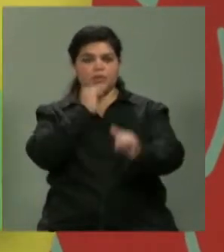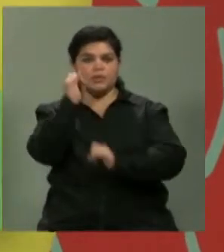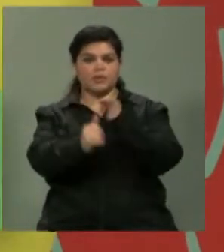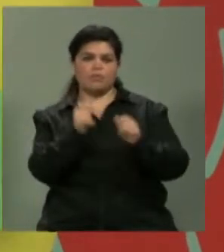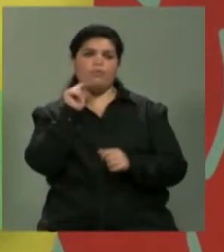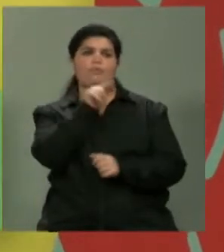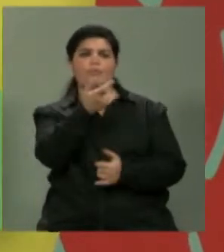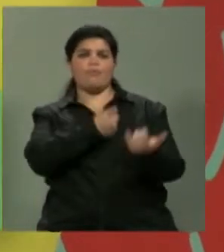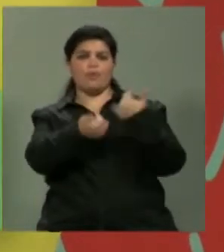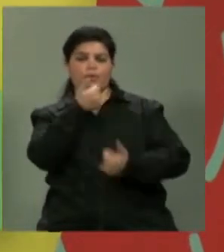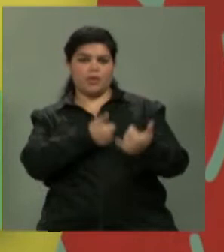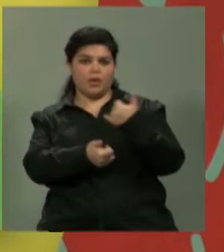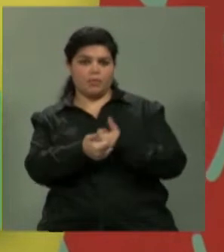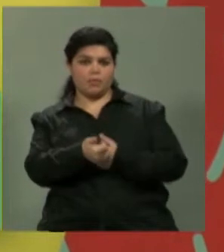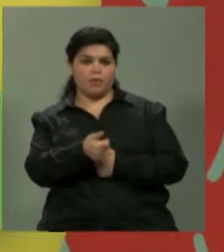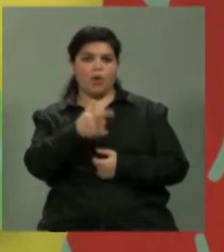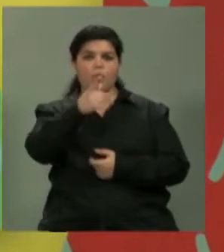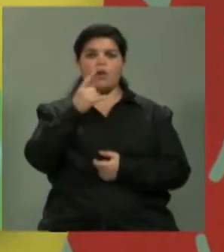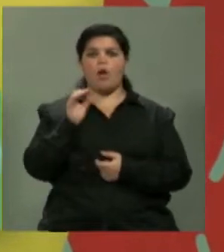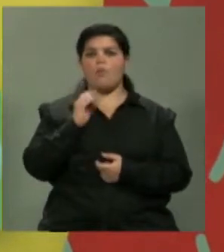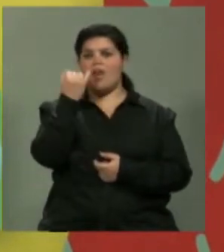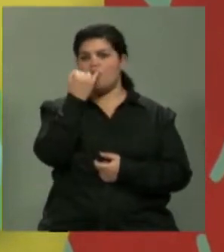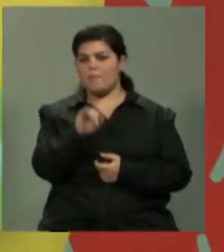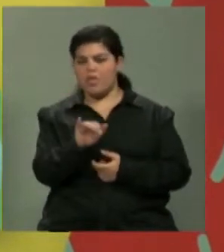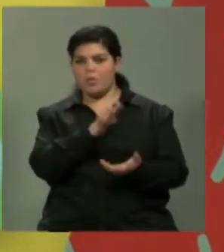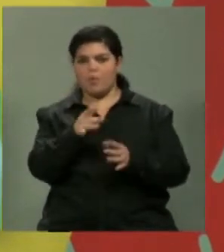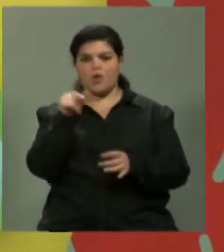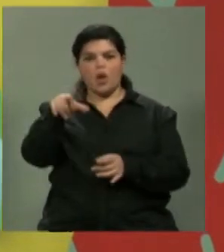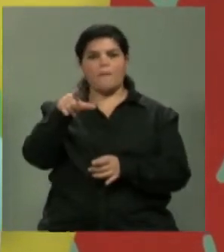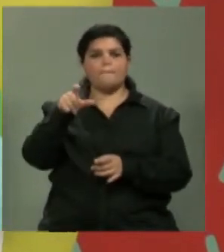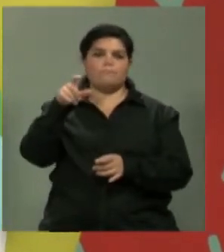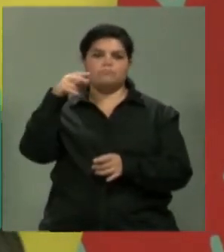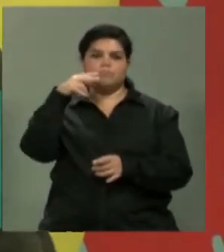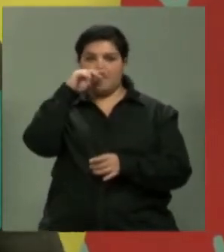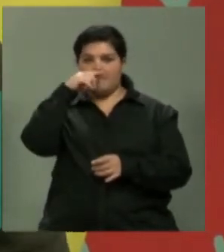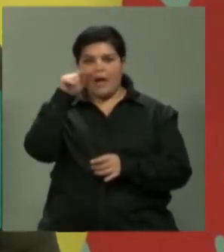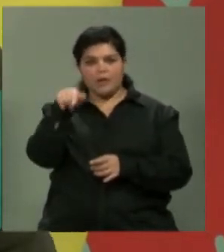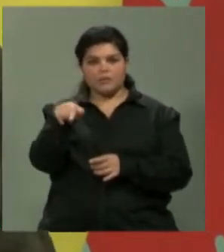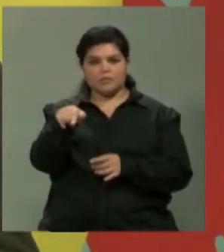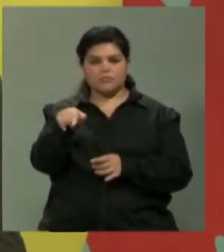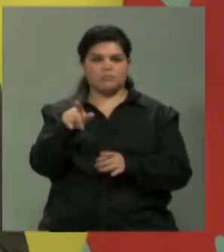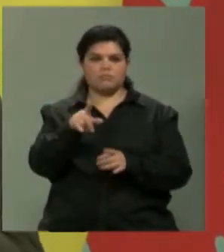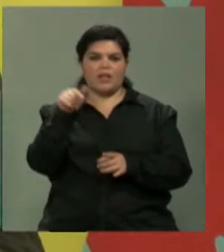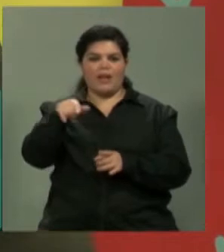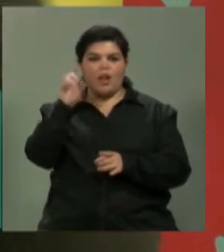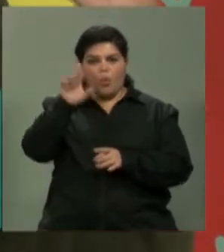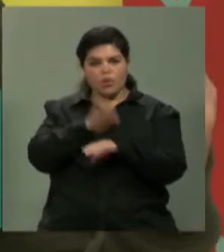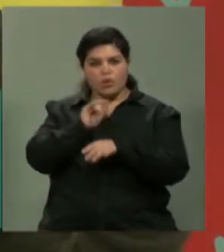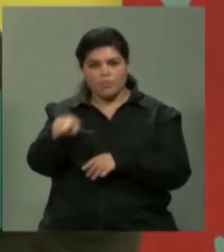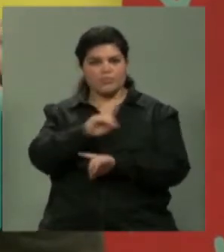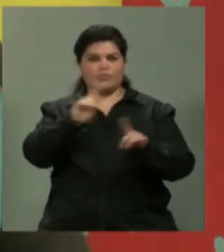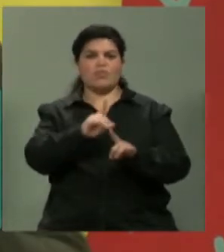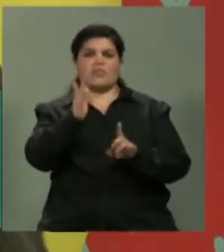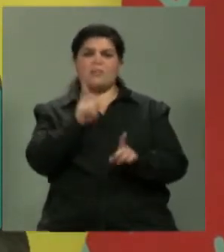de que en un año y medio al macrismo no se le podía acusar de eso y nadie se está olvidando tampoco de lo que fueron los 12 años anteriores ni tampoco lo que fue el